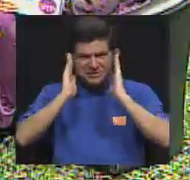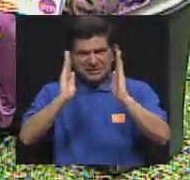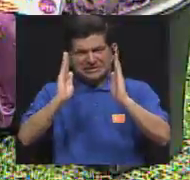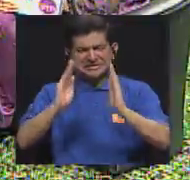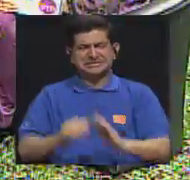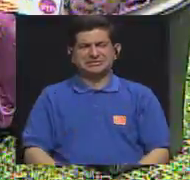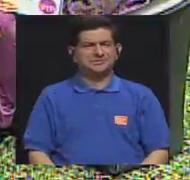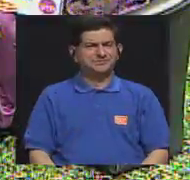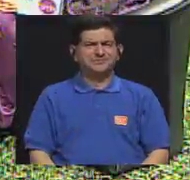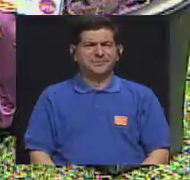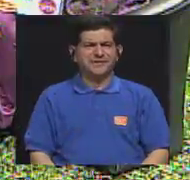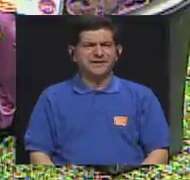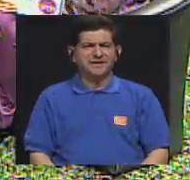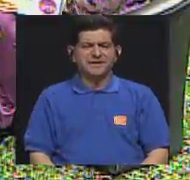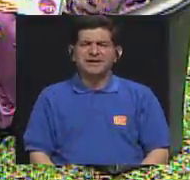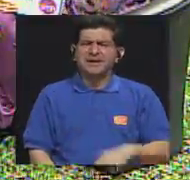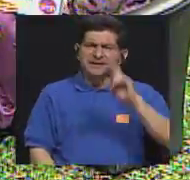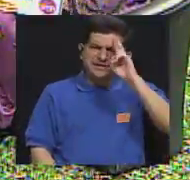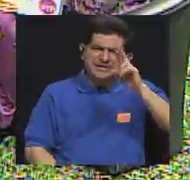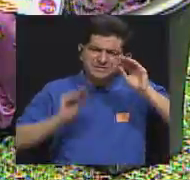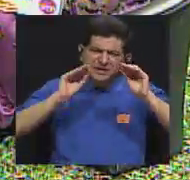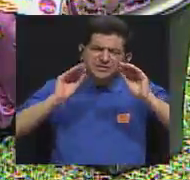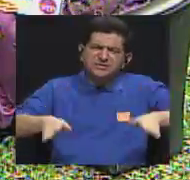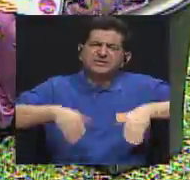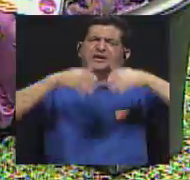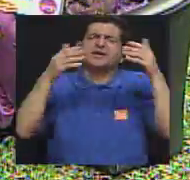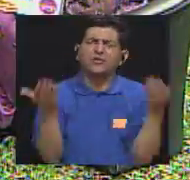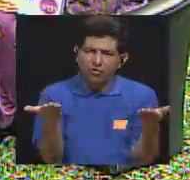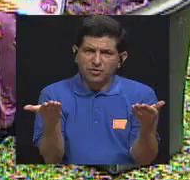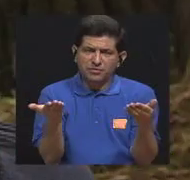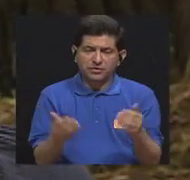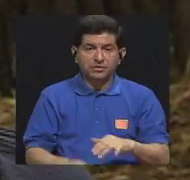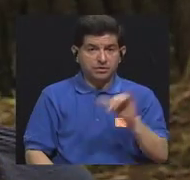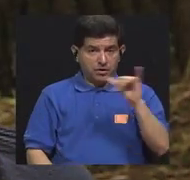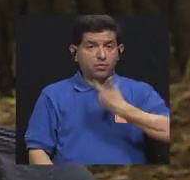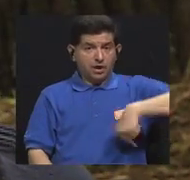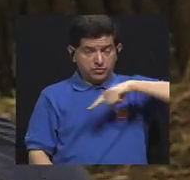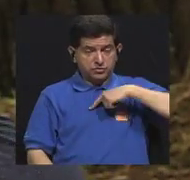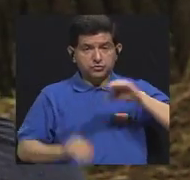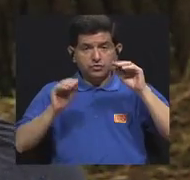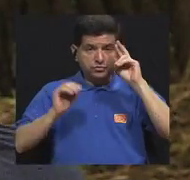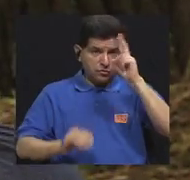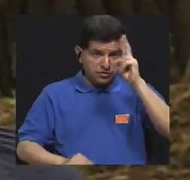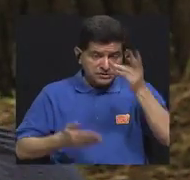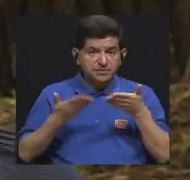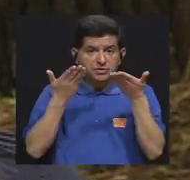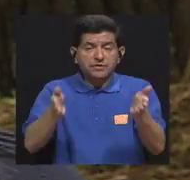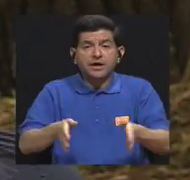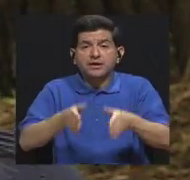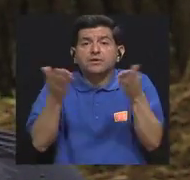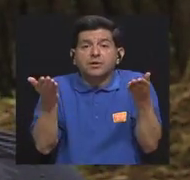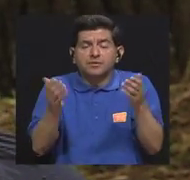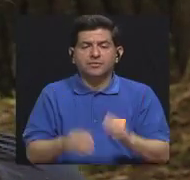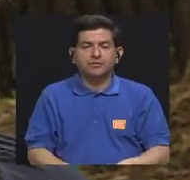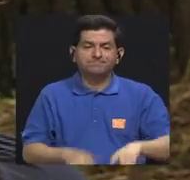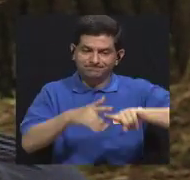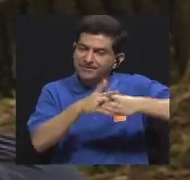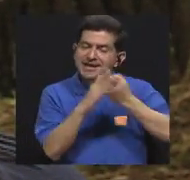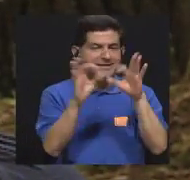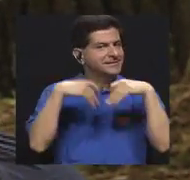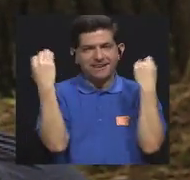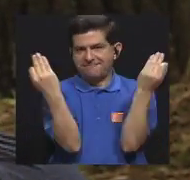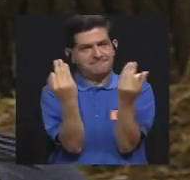¿Cómo hacer para poder inculcar el respeto y darlo también? Sí, bueno, eso tiene que nacer desde las familias, ¿verdad? O